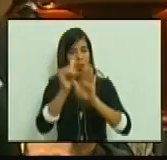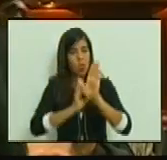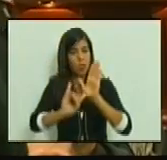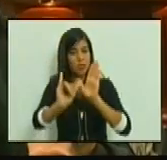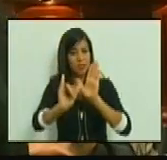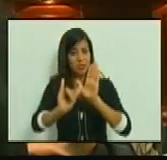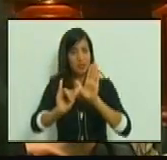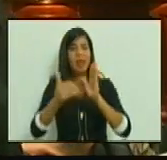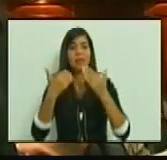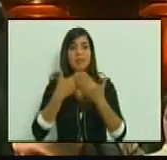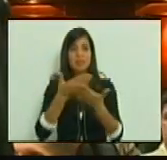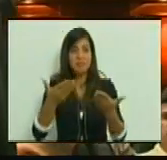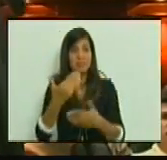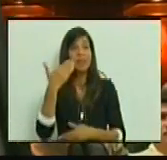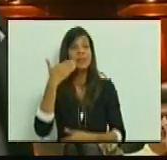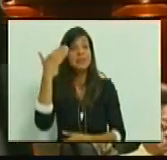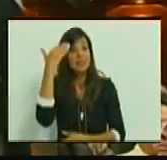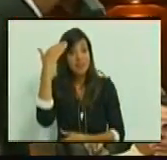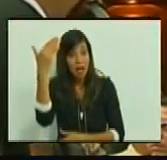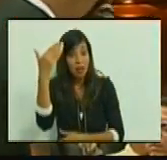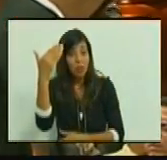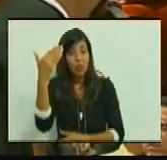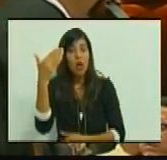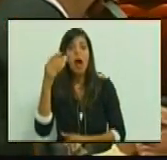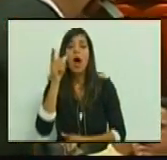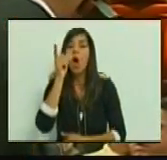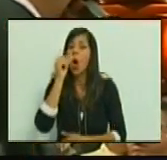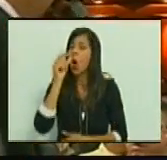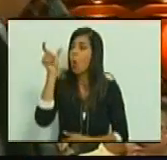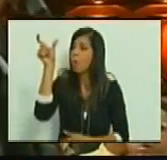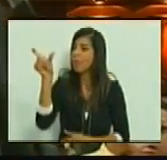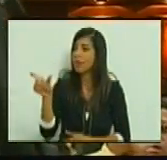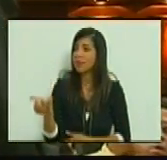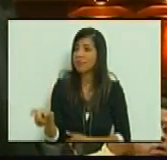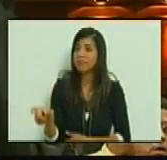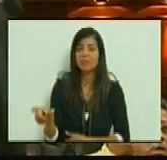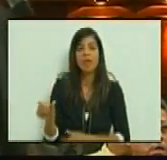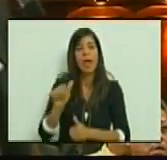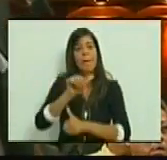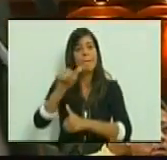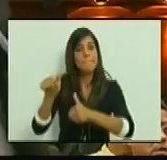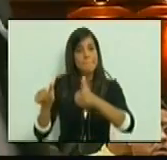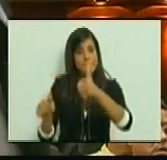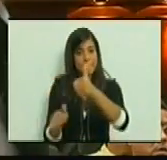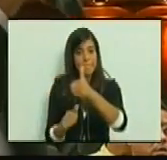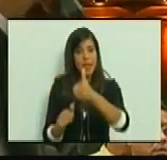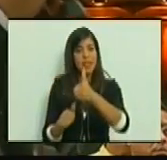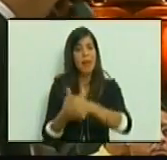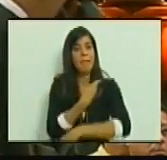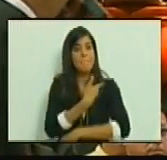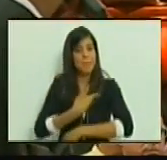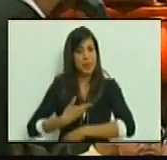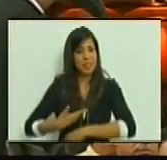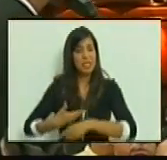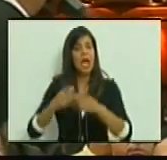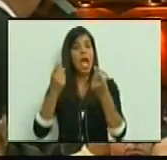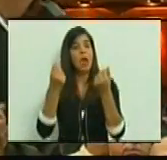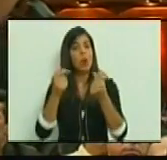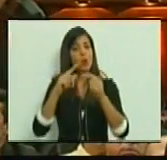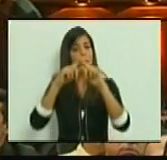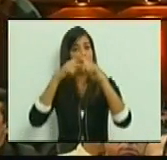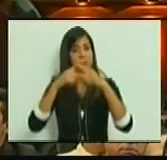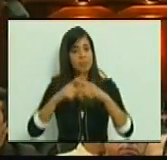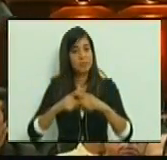Constituyente, a nuestro querido compañero vicepresidente sectorial de Economía